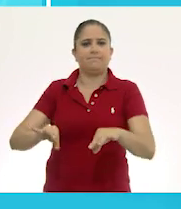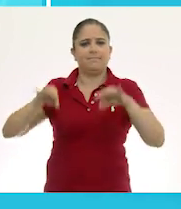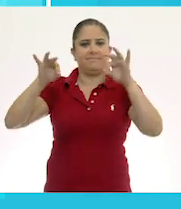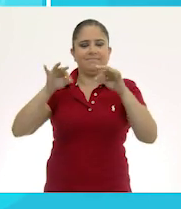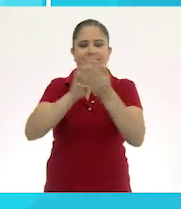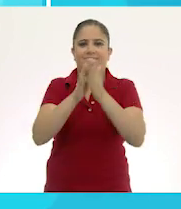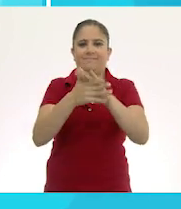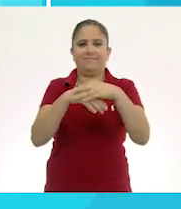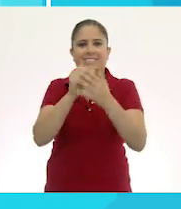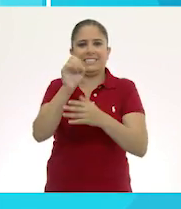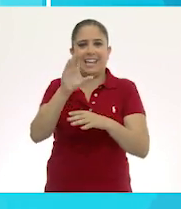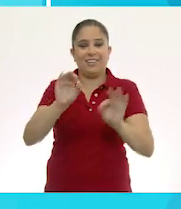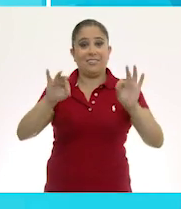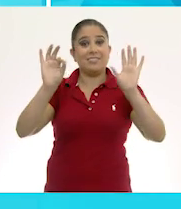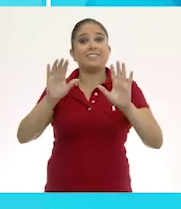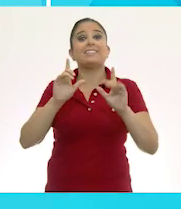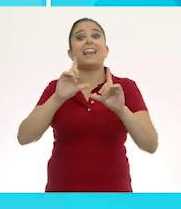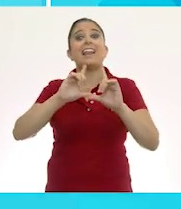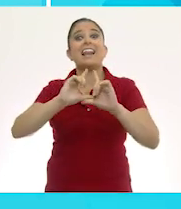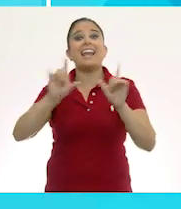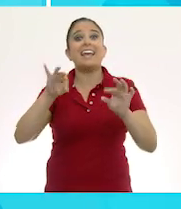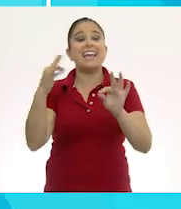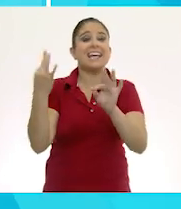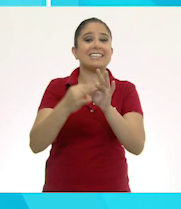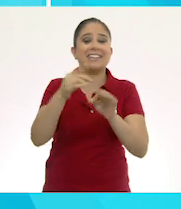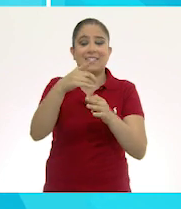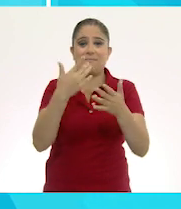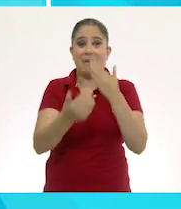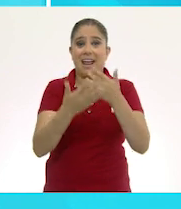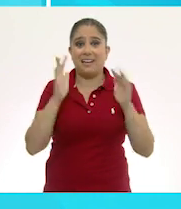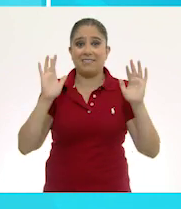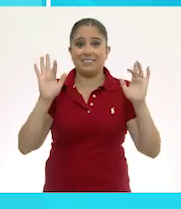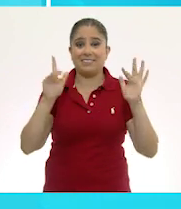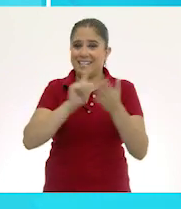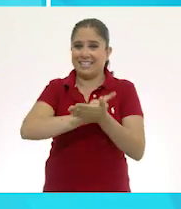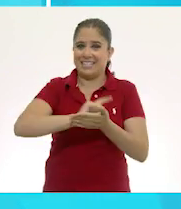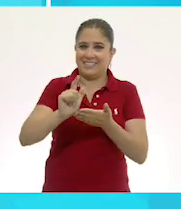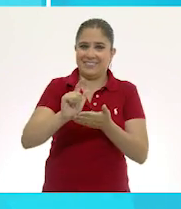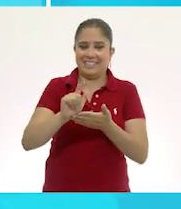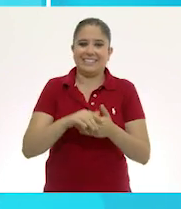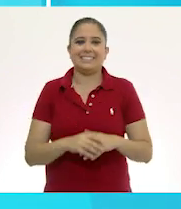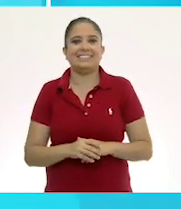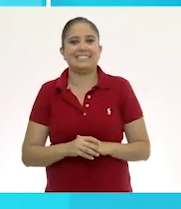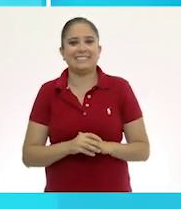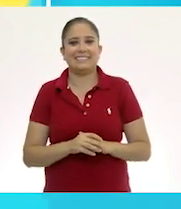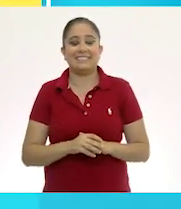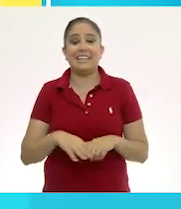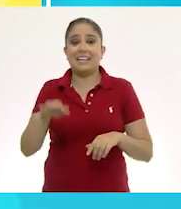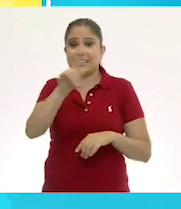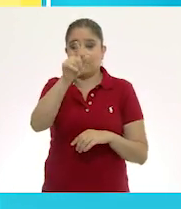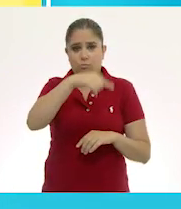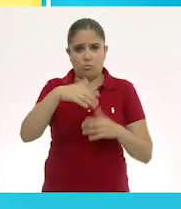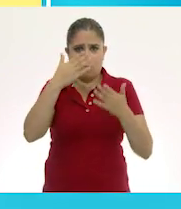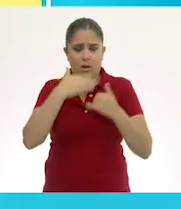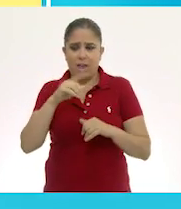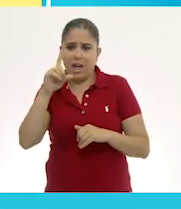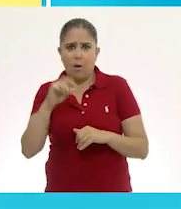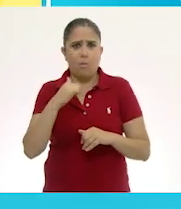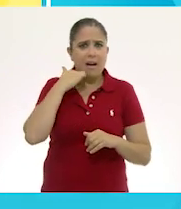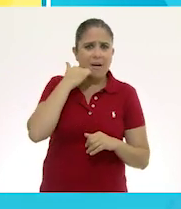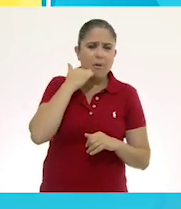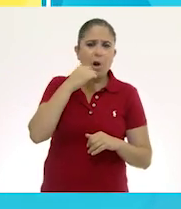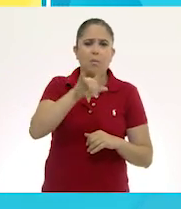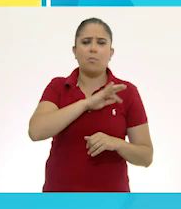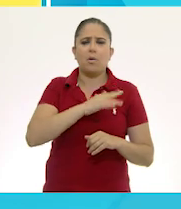Sécalas con una toalla. ¡Y listo! ¡Tus manos están limpias! Si no tienes agua y jabón,